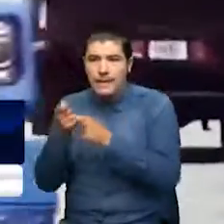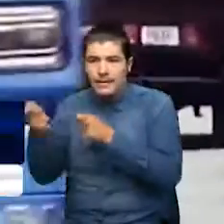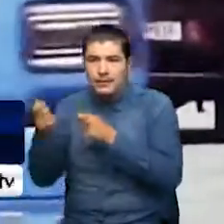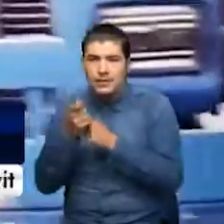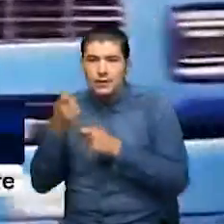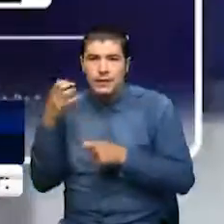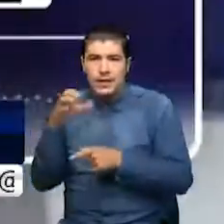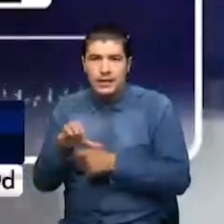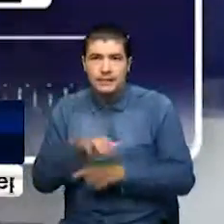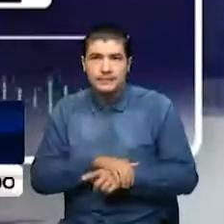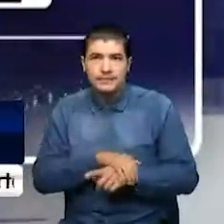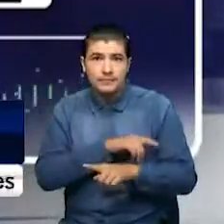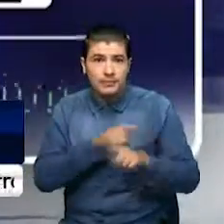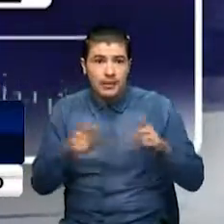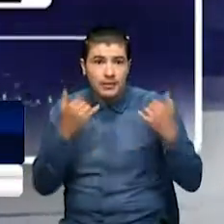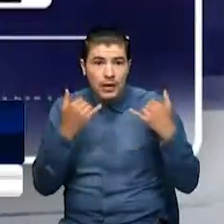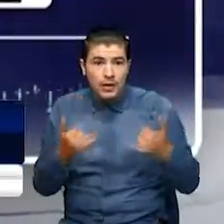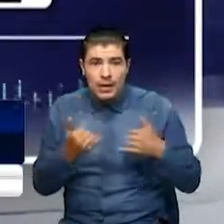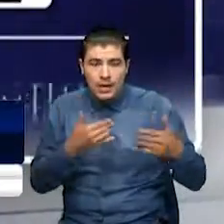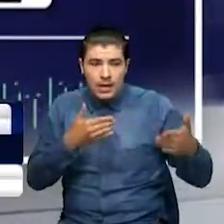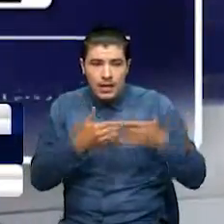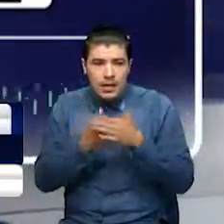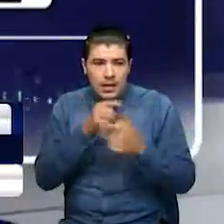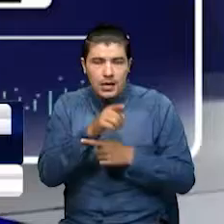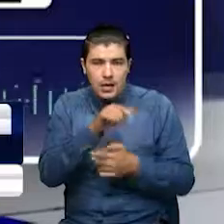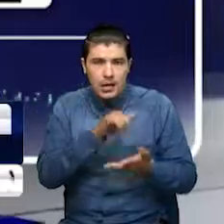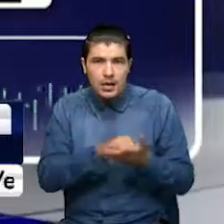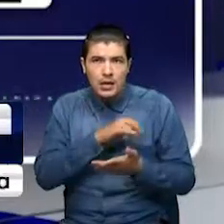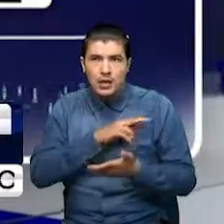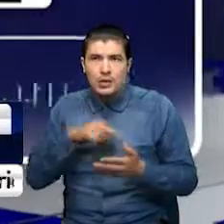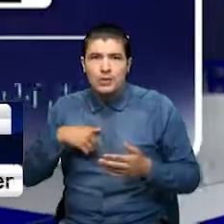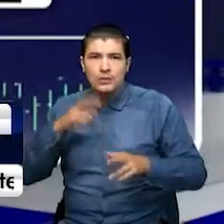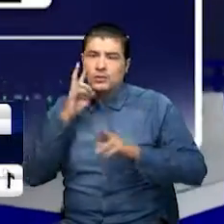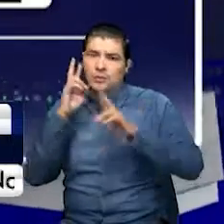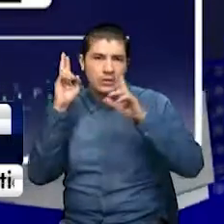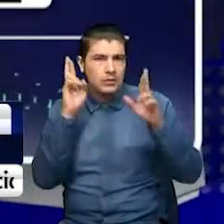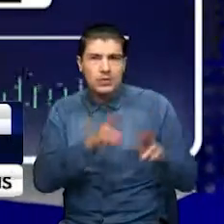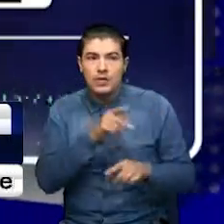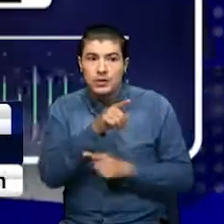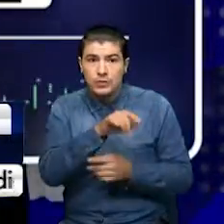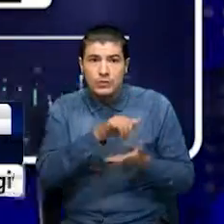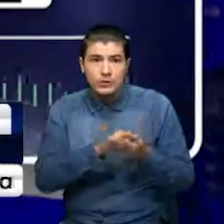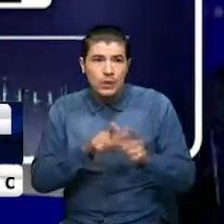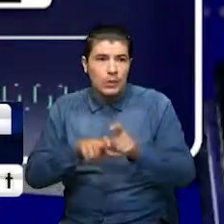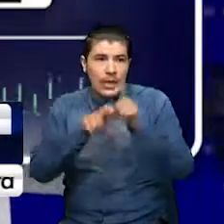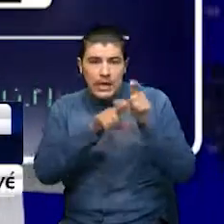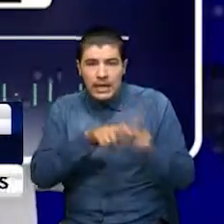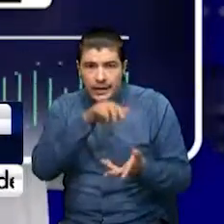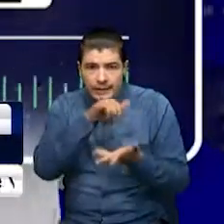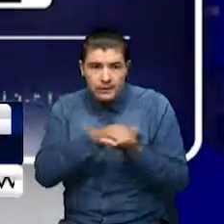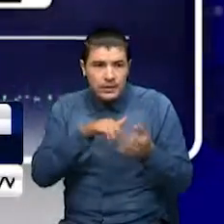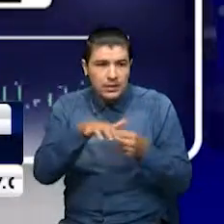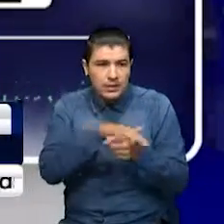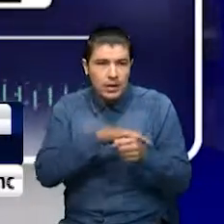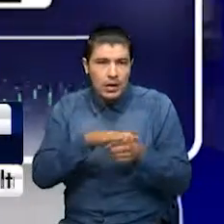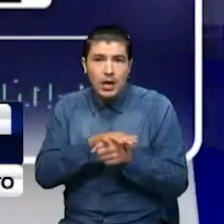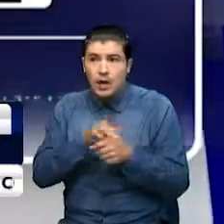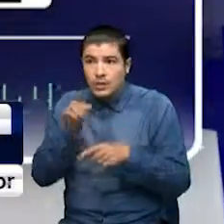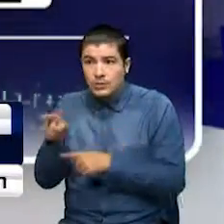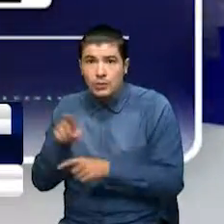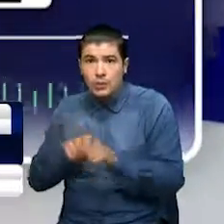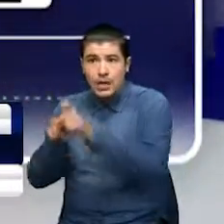país aferrarse a la frontera y desconocíamos que en la guajira no ocurrió lo mismo la guajira de acuerdo